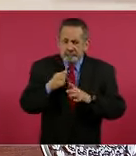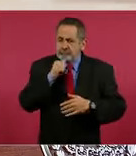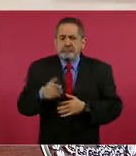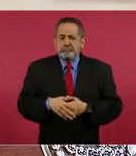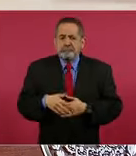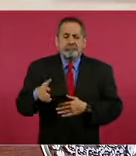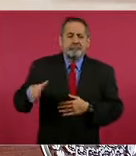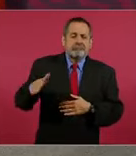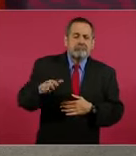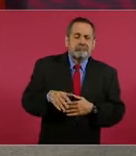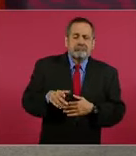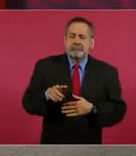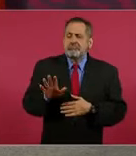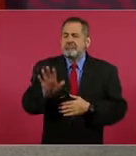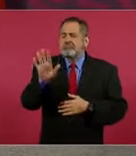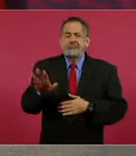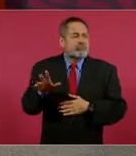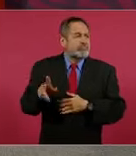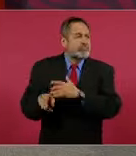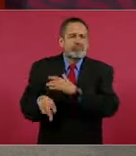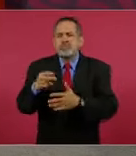eran como ciudadanos imaginarios,